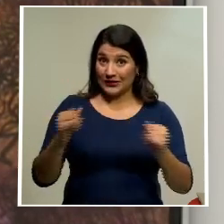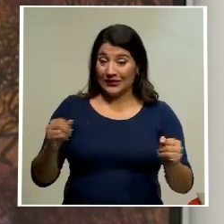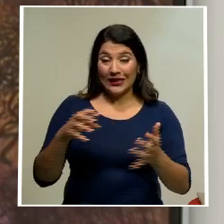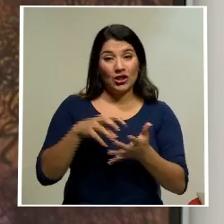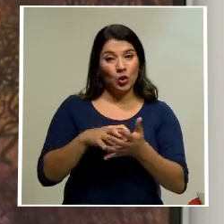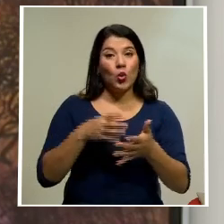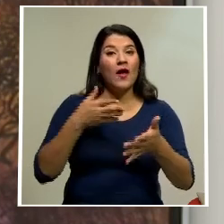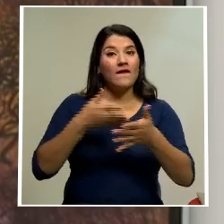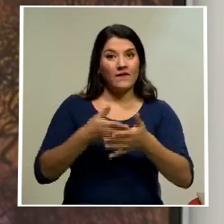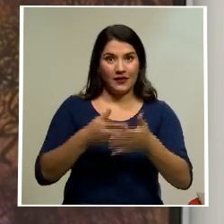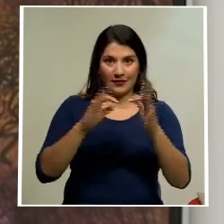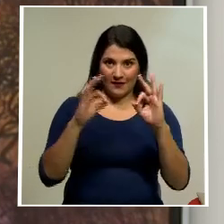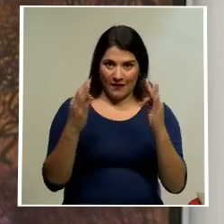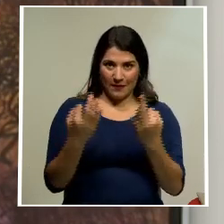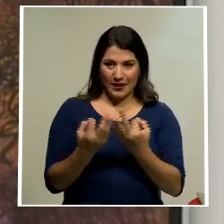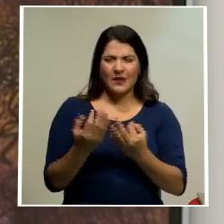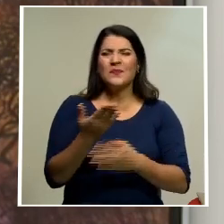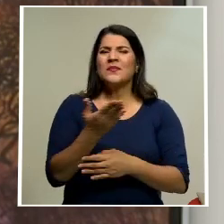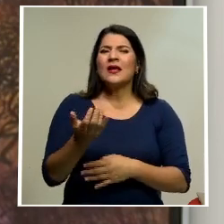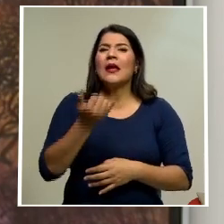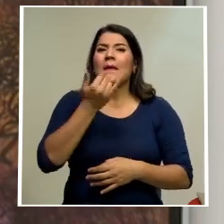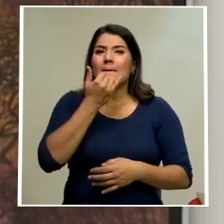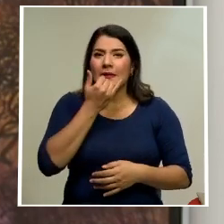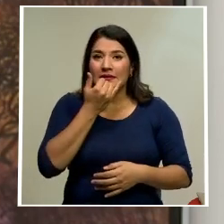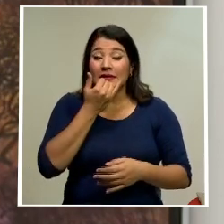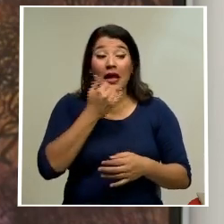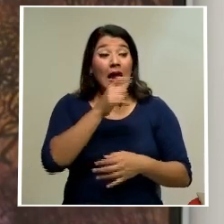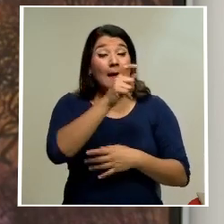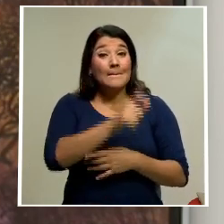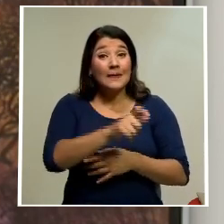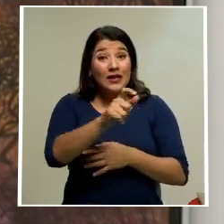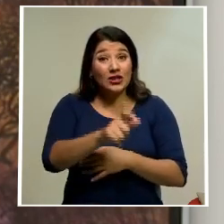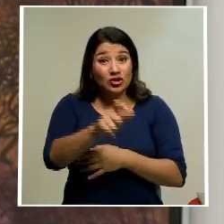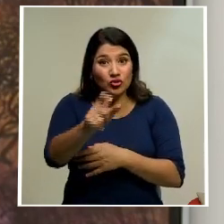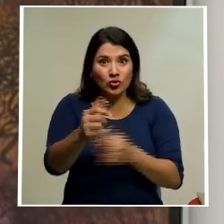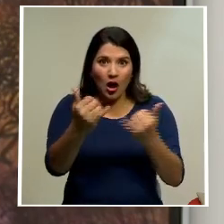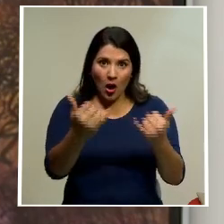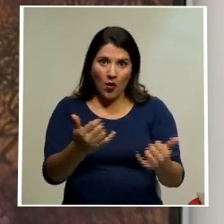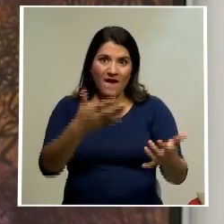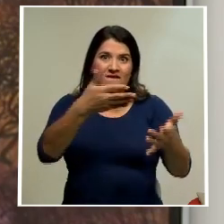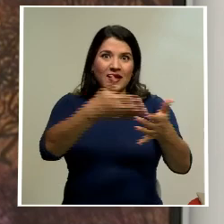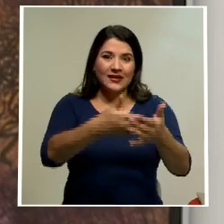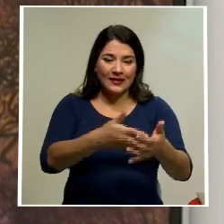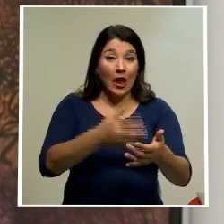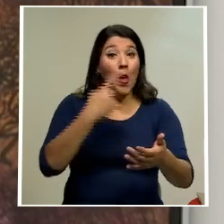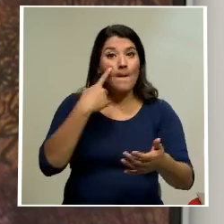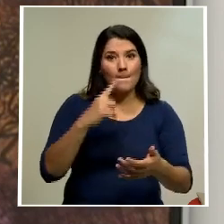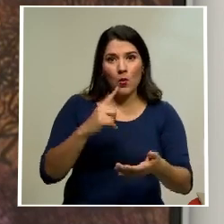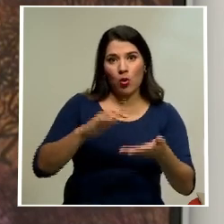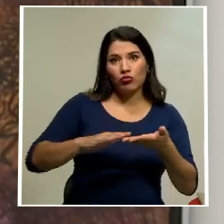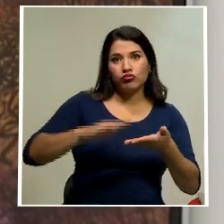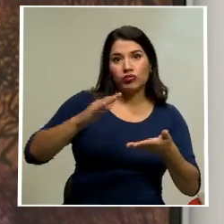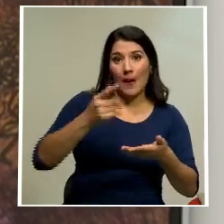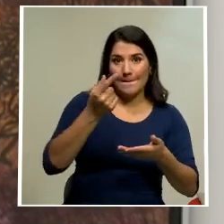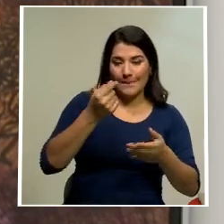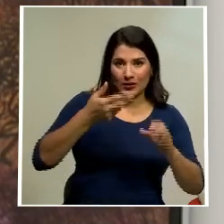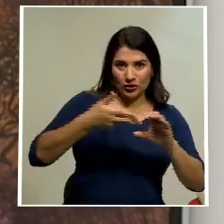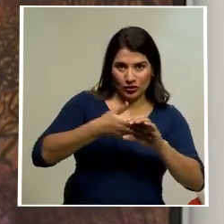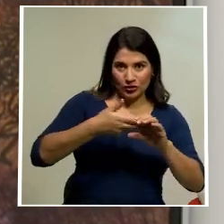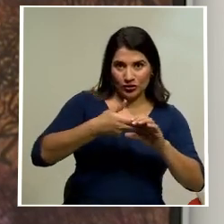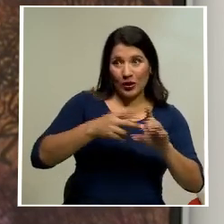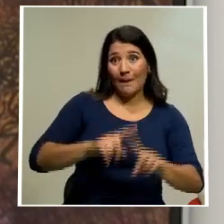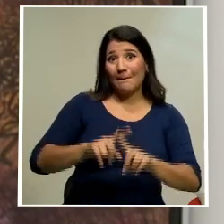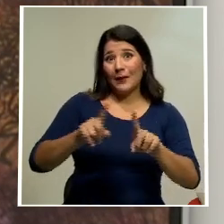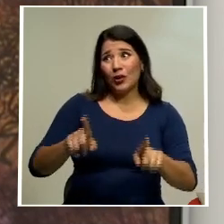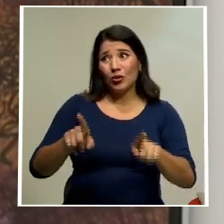efectos sobre las familias. ¿Qué sucede también? Que las familias no solamente están sintiendo un golpe por el aumento en el costo de estos bienes, sino también